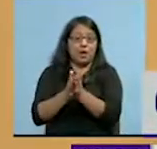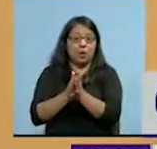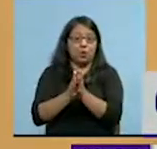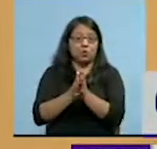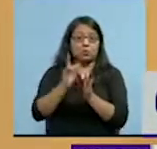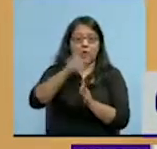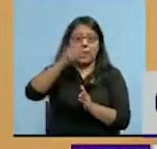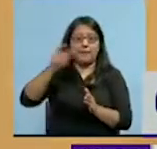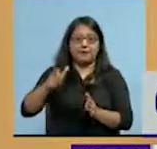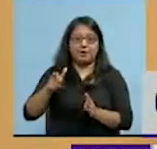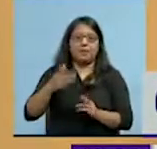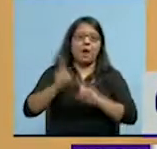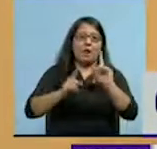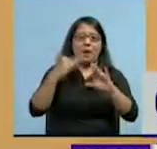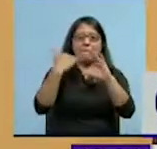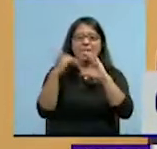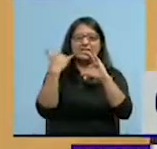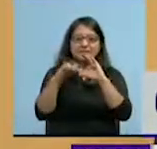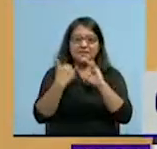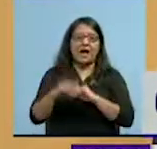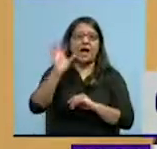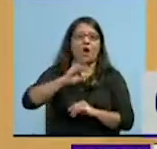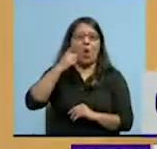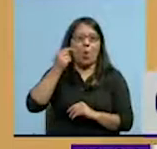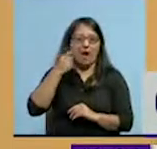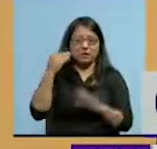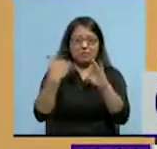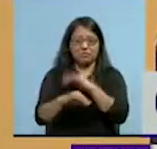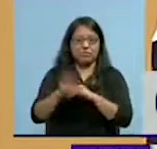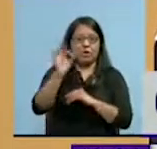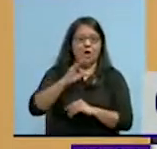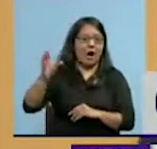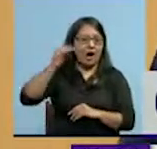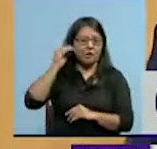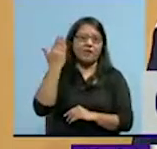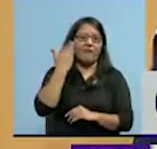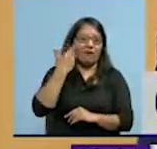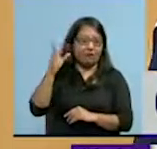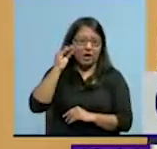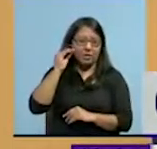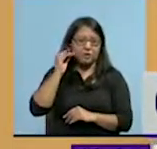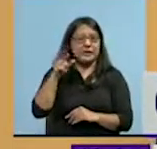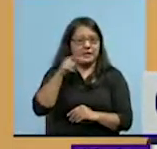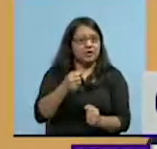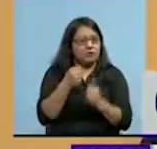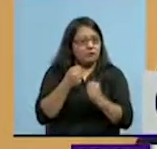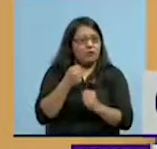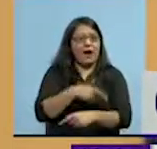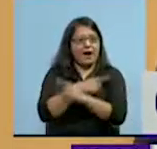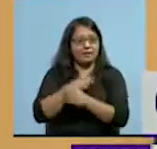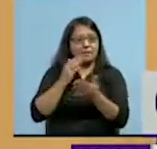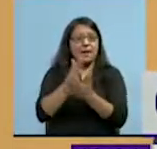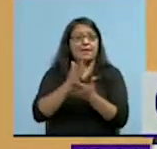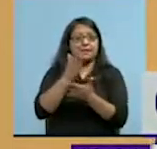de la gente que te mando un mensaje te mandan un whatsapp te mandan un audio por por facebook y esas cosas te dan como energía para seguir